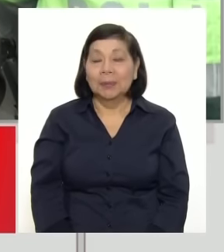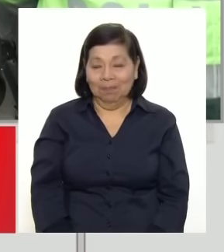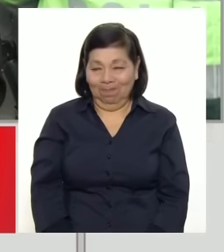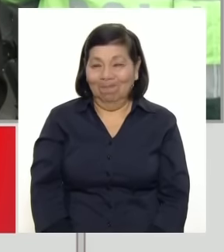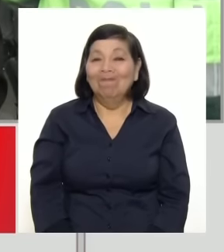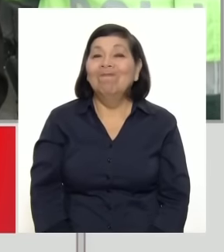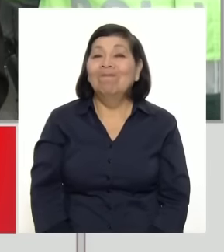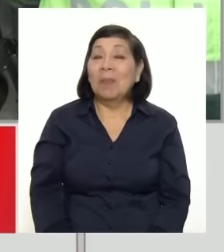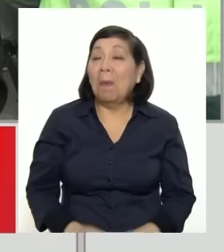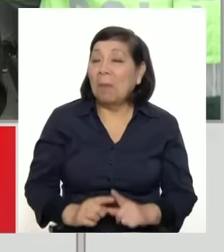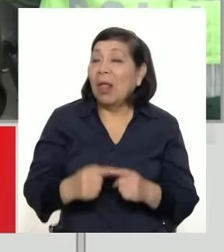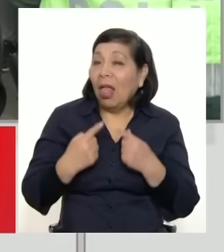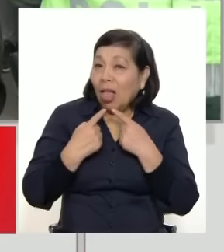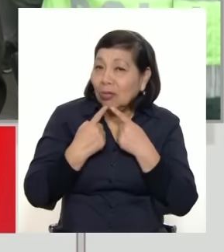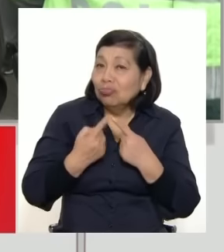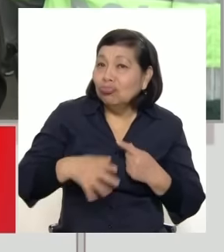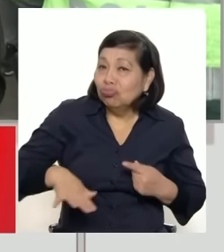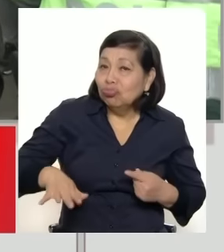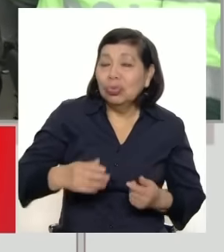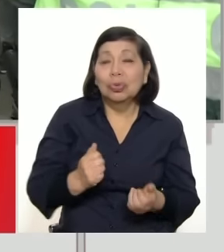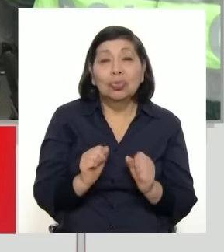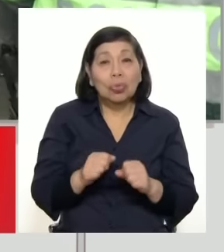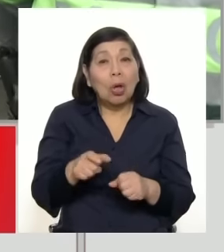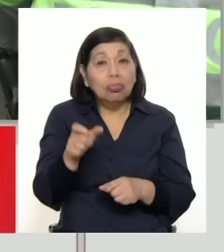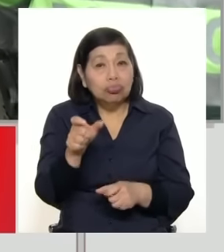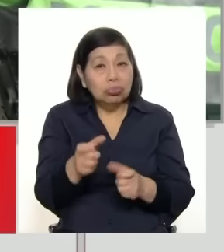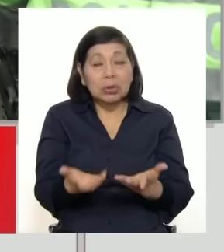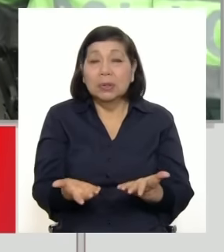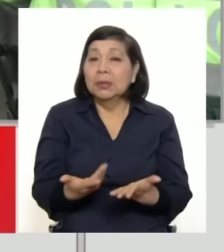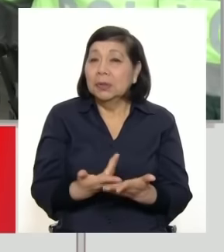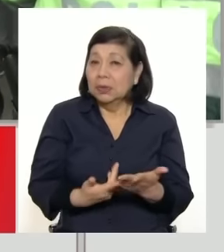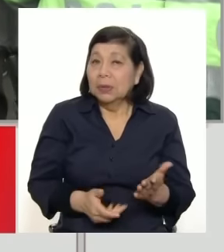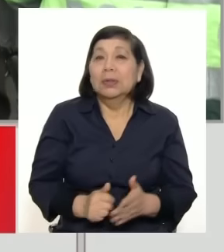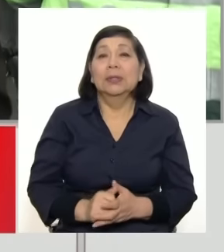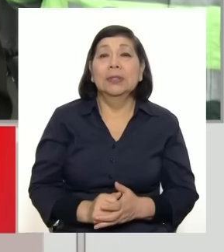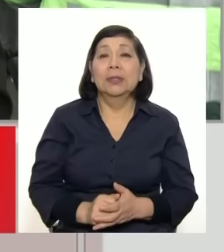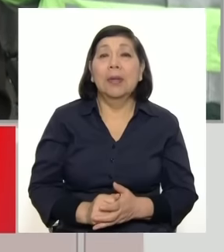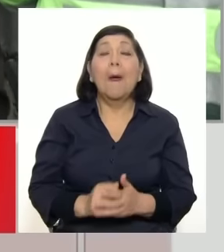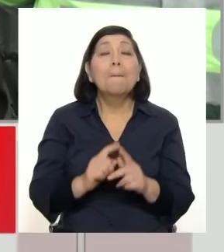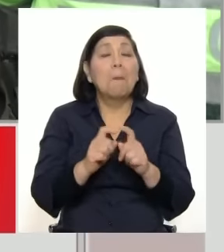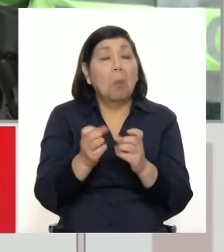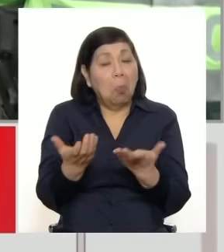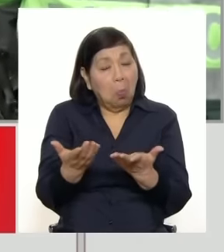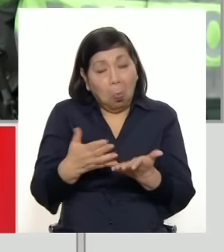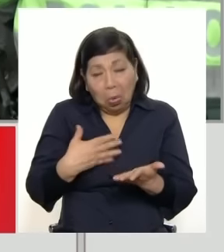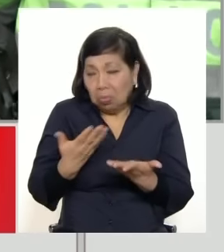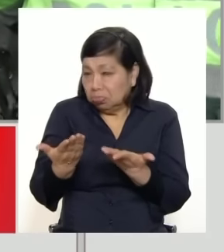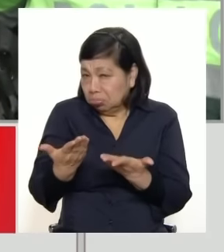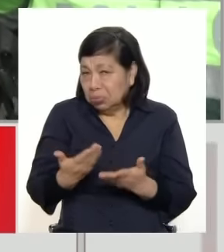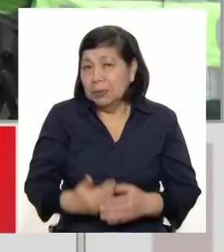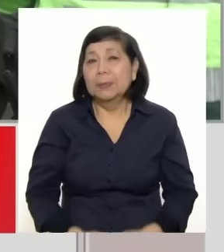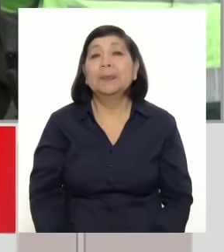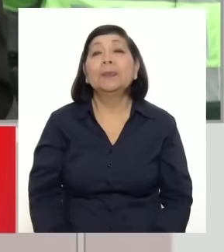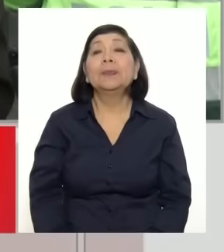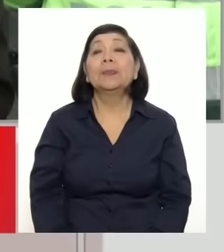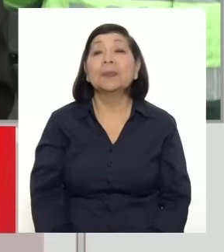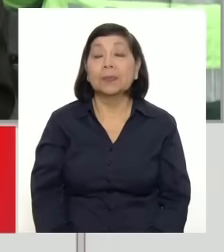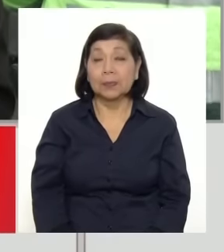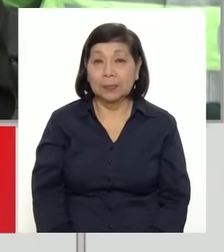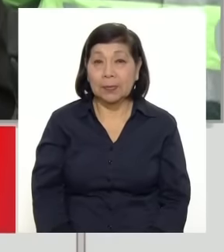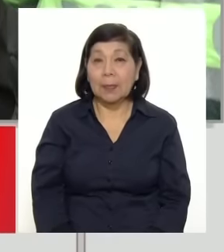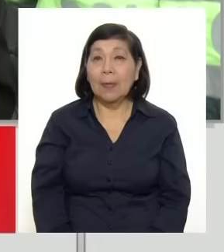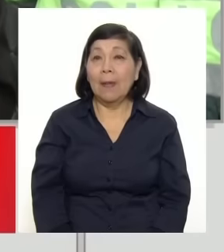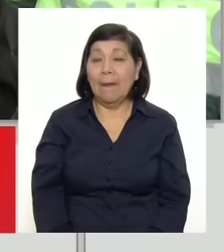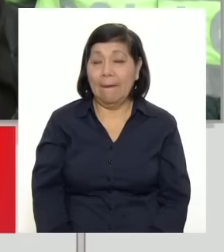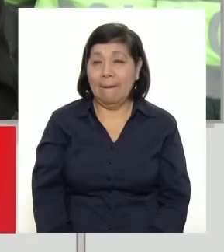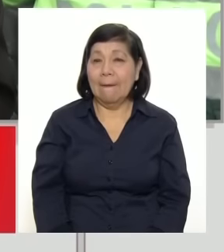Buenos días, para agradecer la oportunidad de poder dirigirme a la población y a disposición de las preguntas que me pueda realizar. Sí, efectivamente. Inicialmente